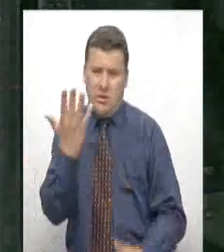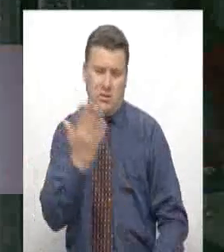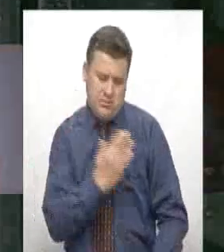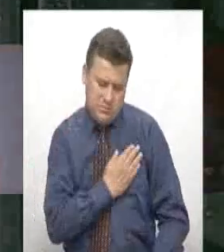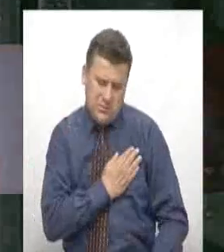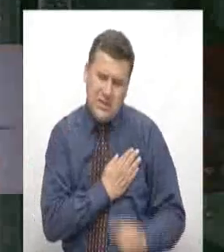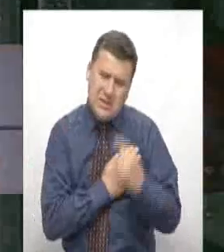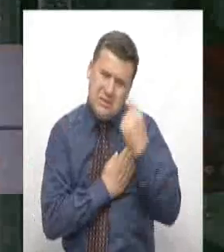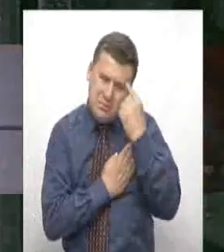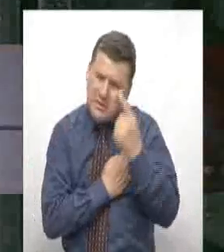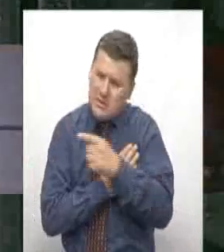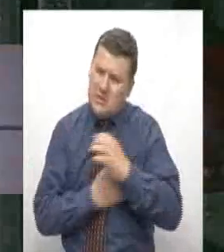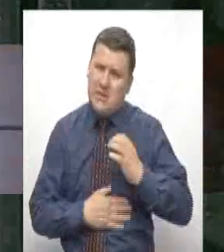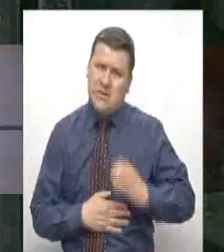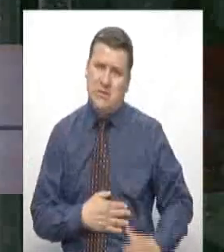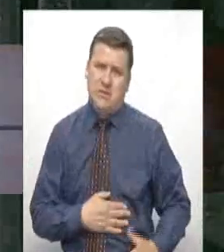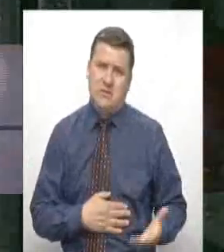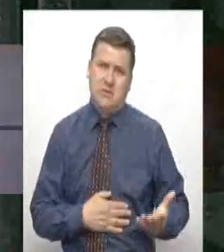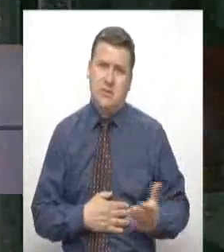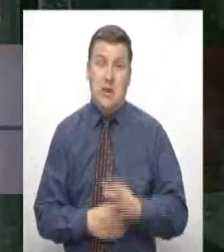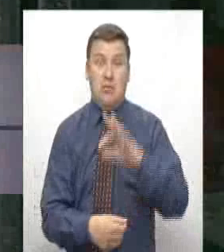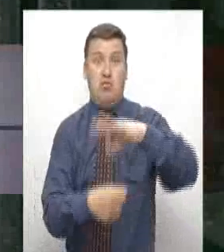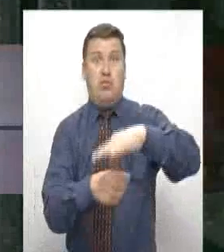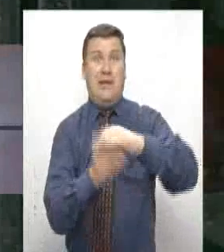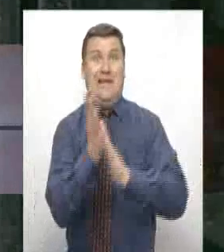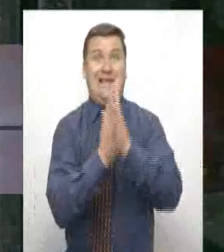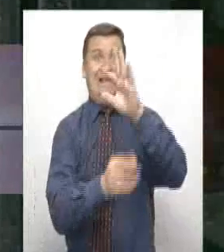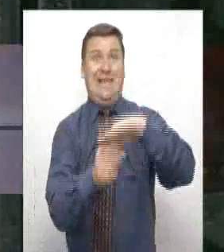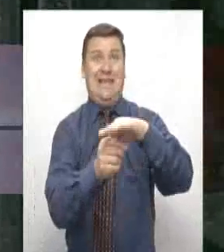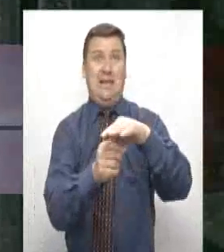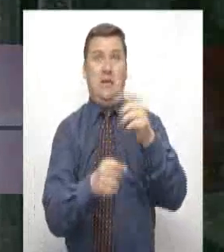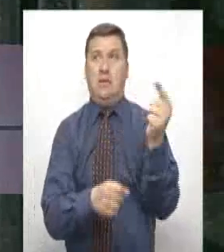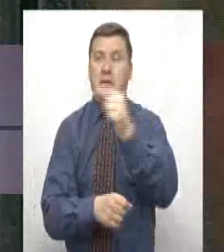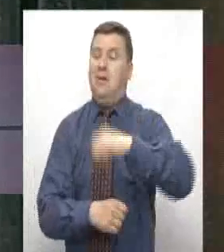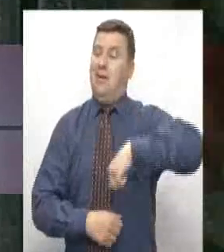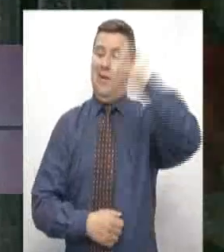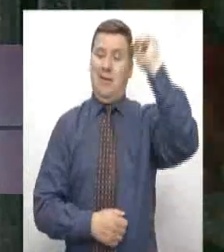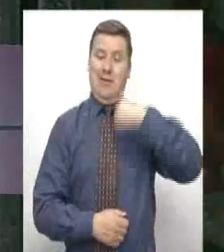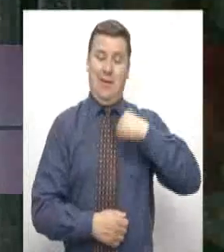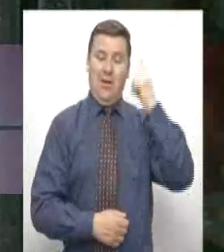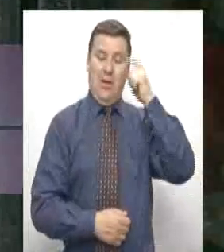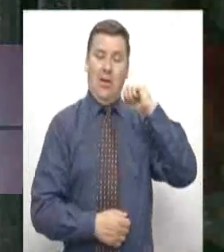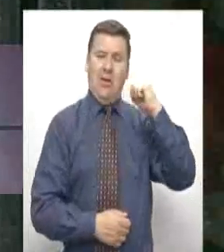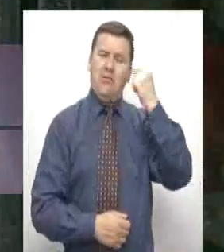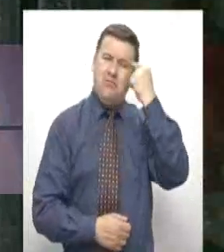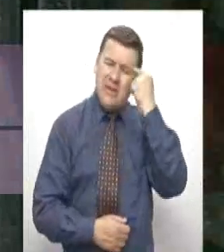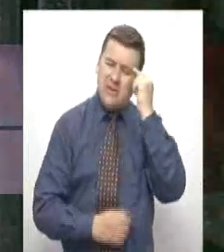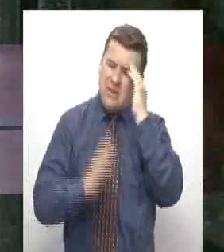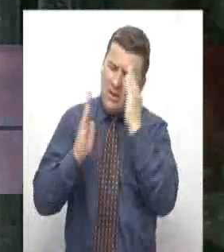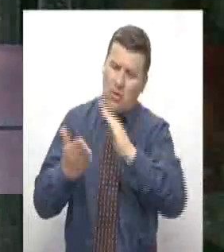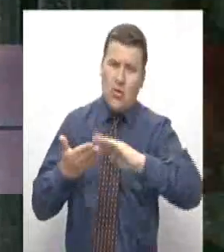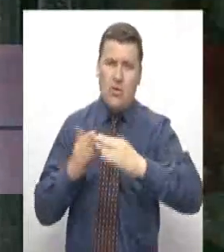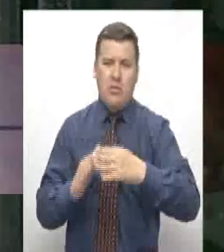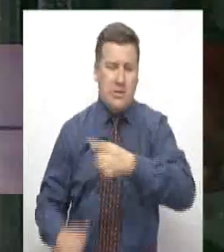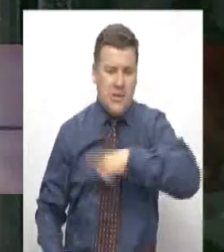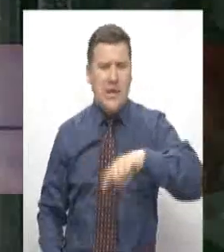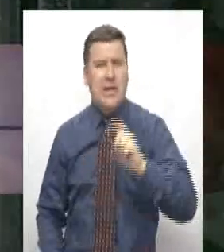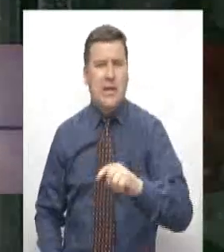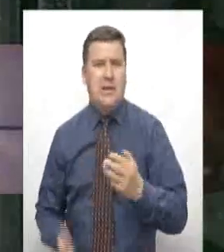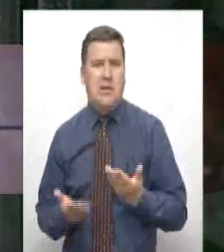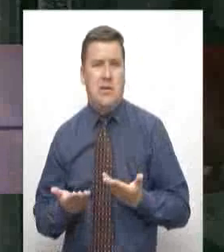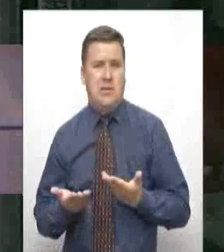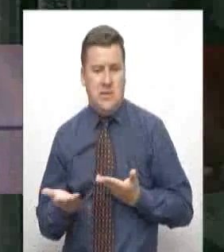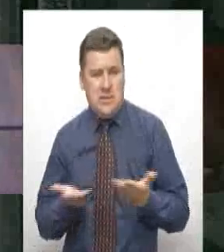piense en nosotros, los ciudadanos, los que le votamos para que esté allá, que piense en la comunidad, realmente necesitamos del